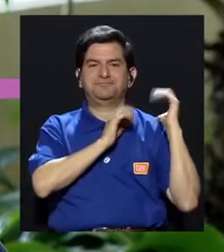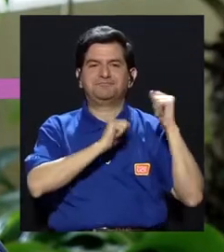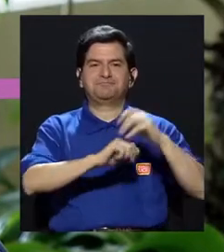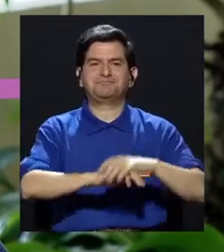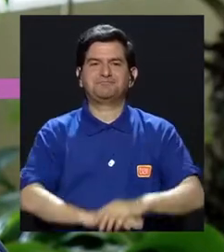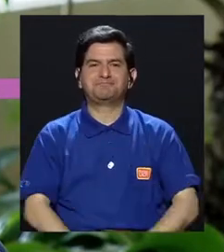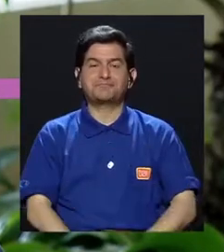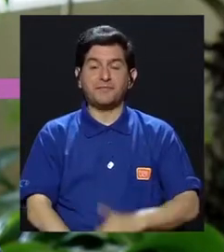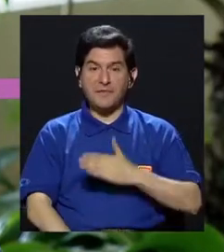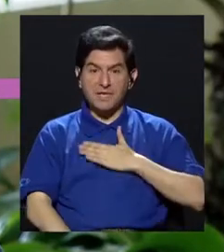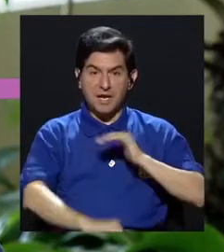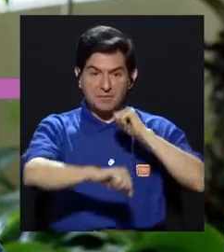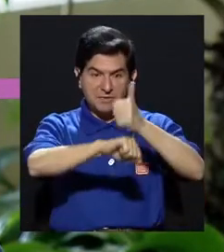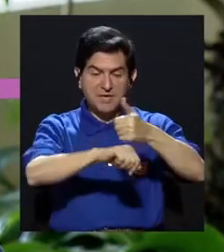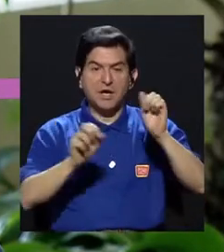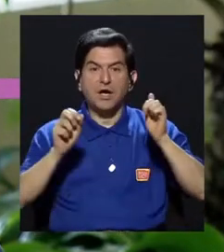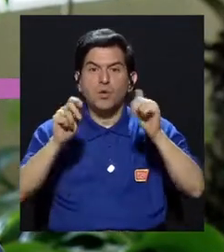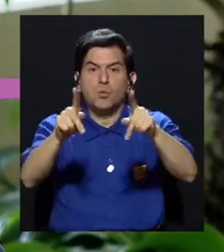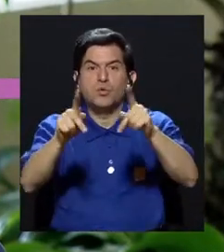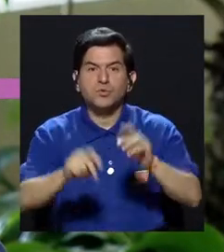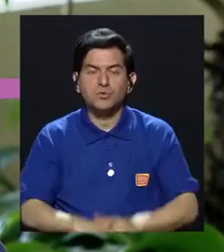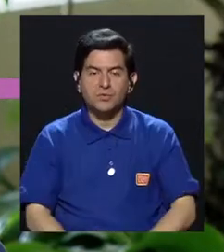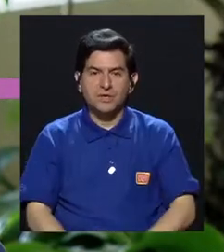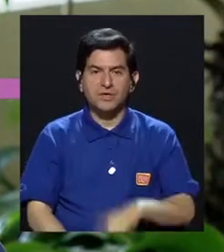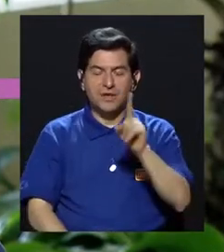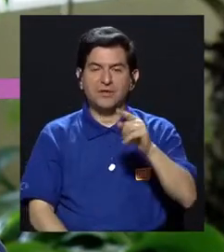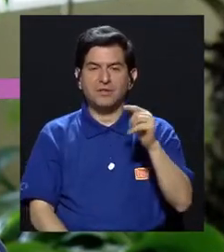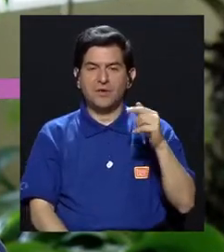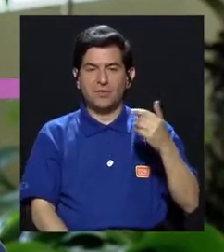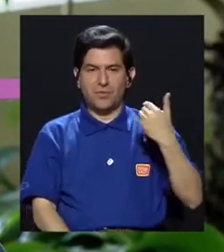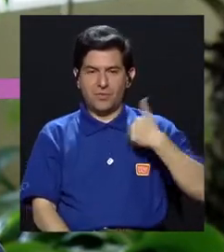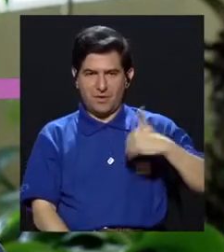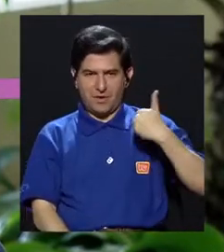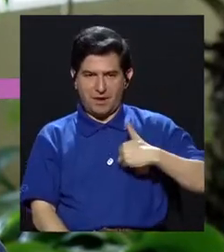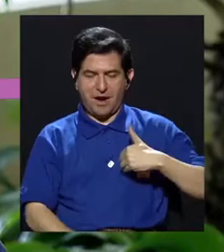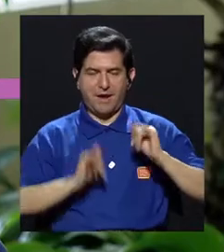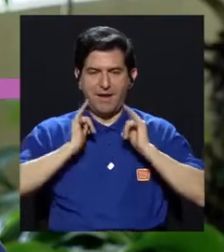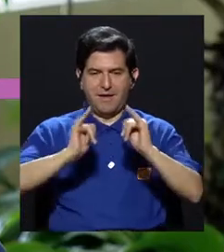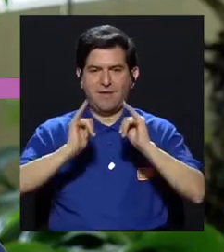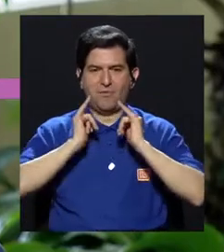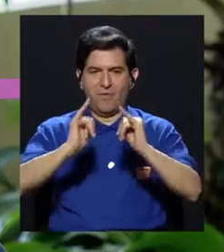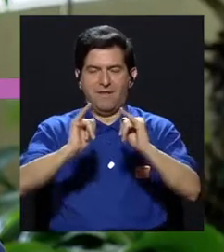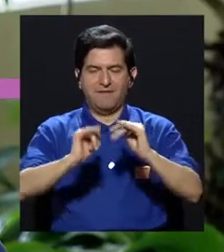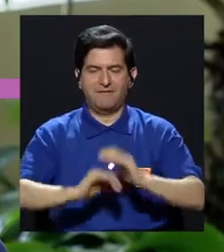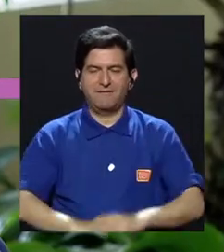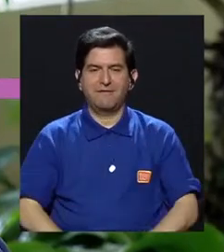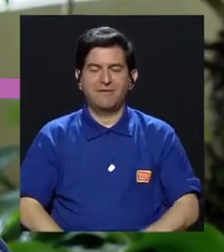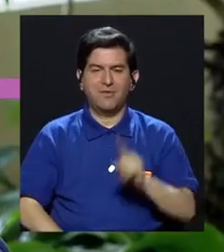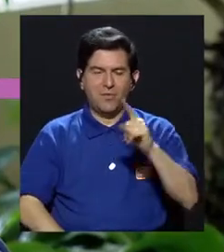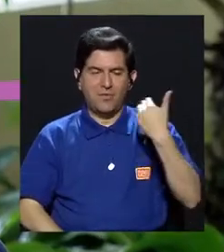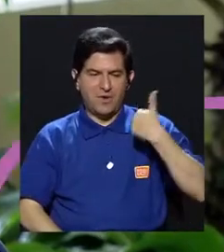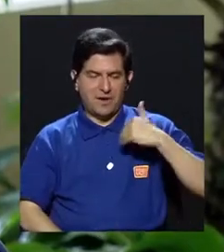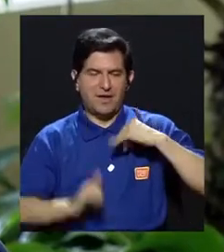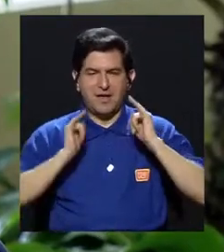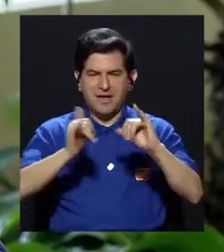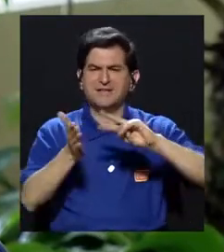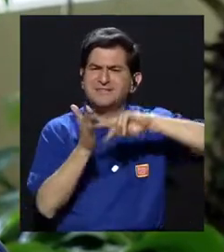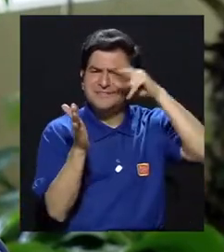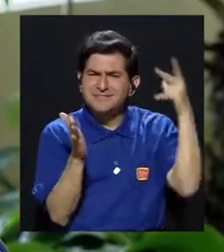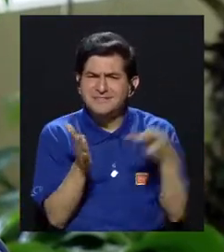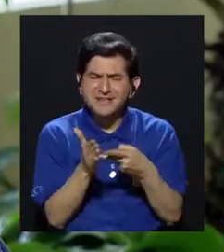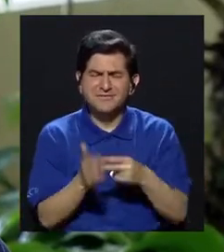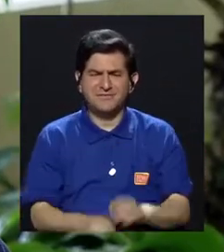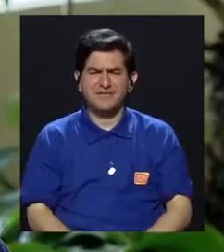Libera de la carga, ¿verdad? Y me coloca ante la posibilidad de ejercer una masculinidad igualitaria, ¿verdad? Que una masculinidad igualitaria